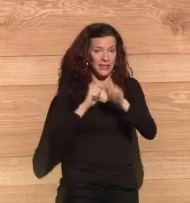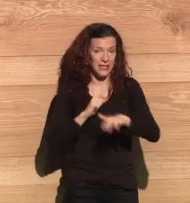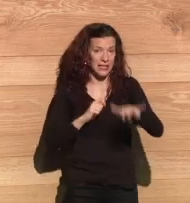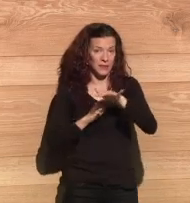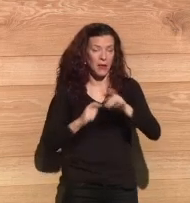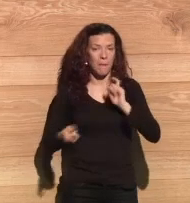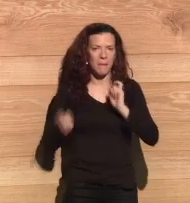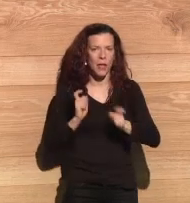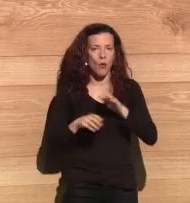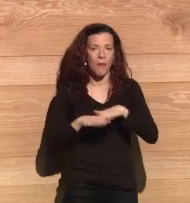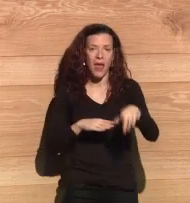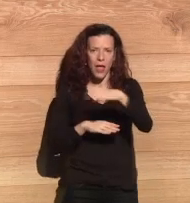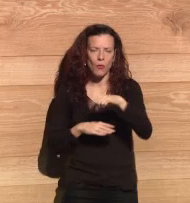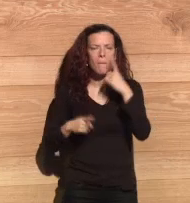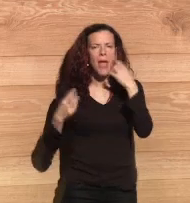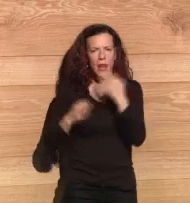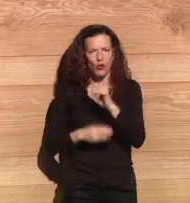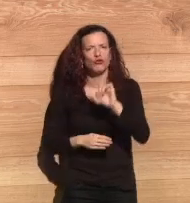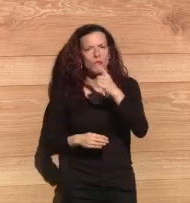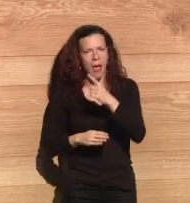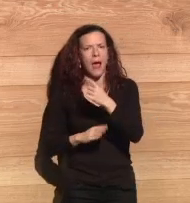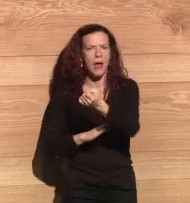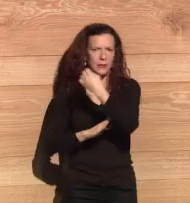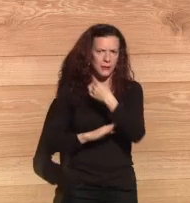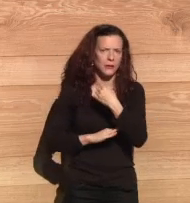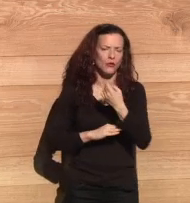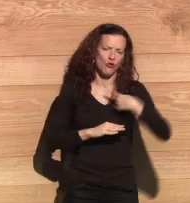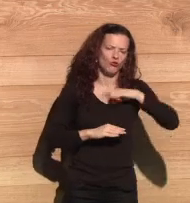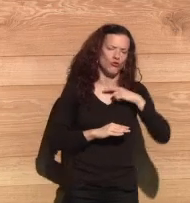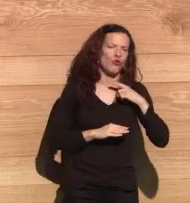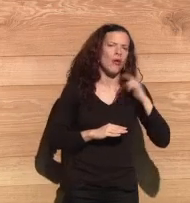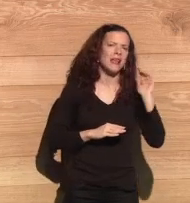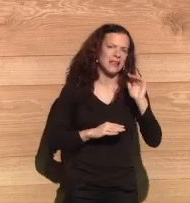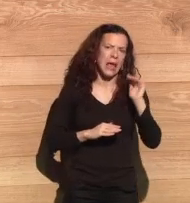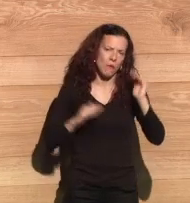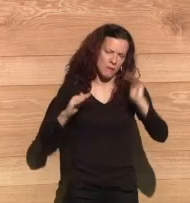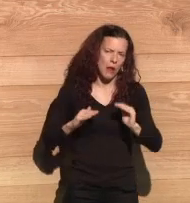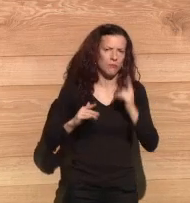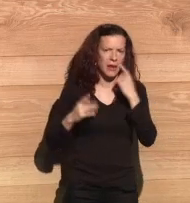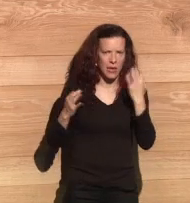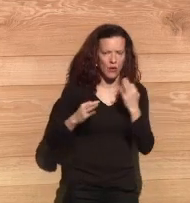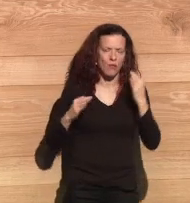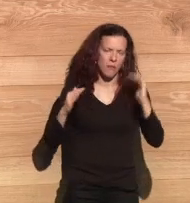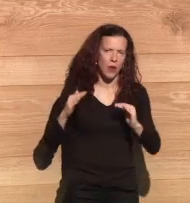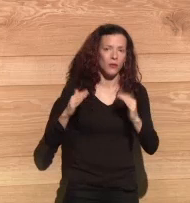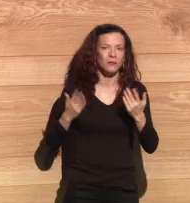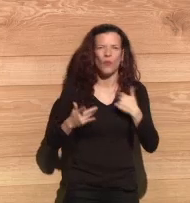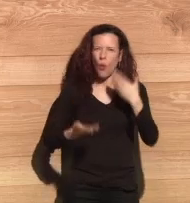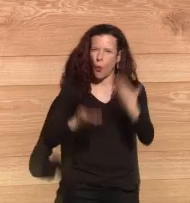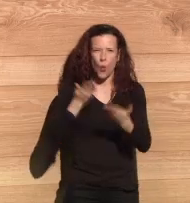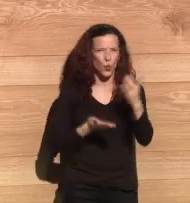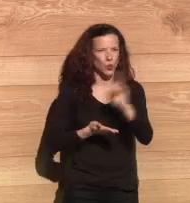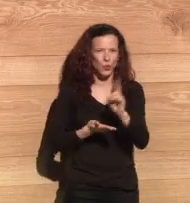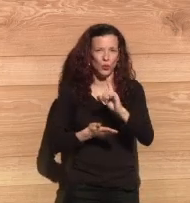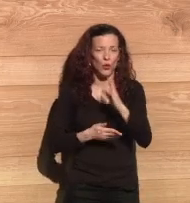es mucho más peligroso para ellos que para nosotros, que somos corresponsales extranjeros, que no es justo,